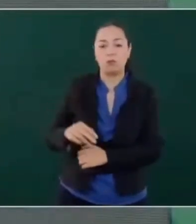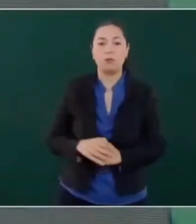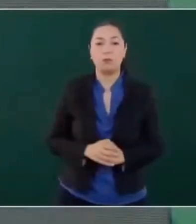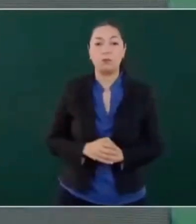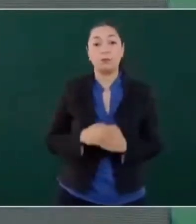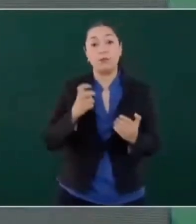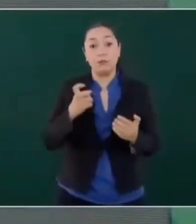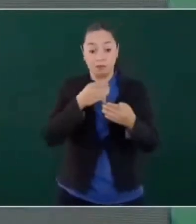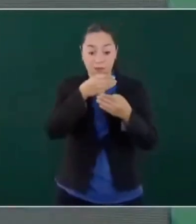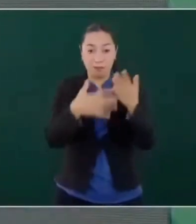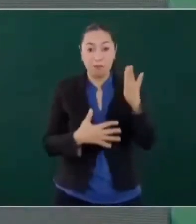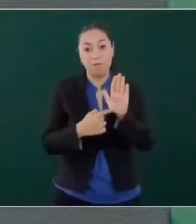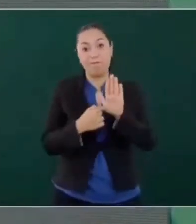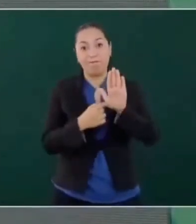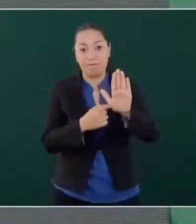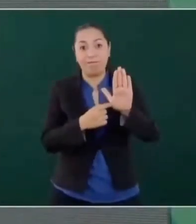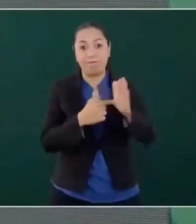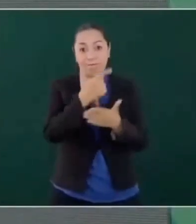los datos.